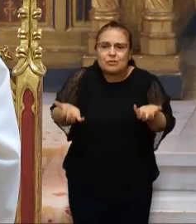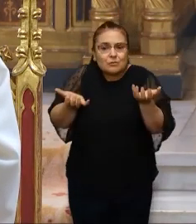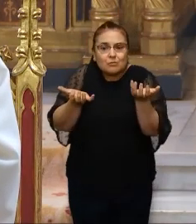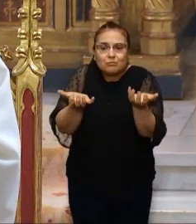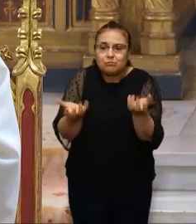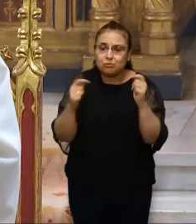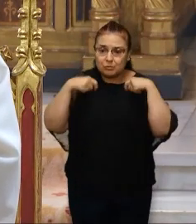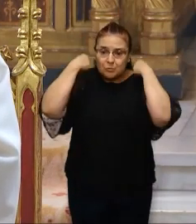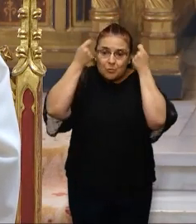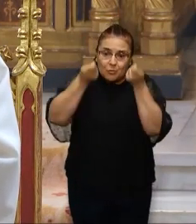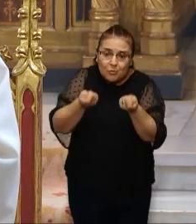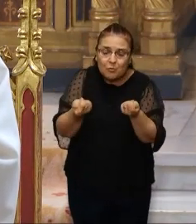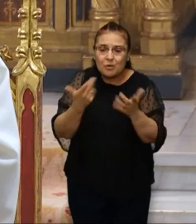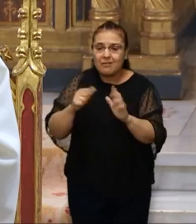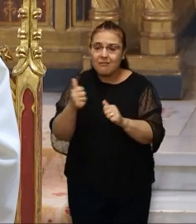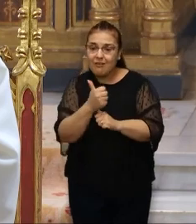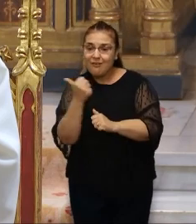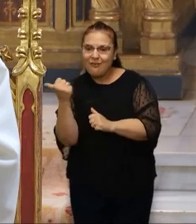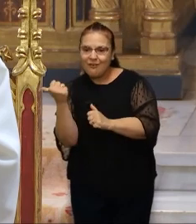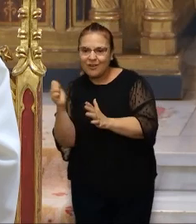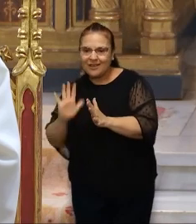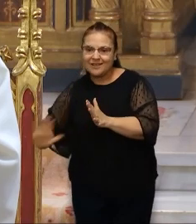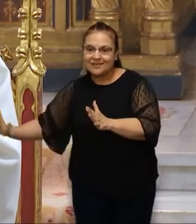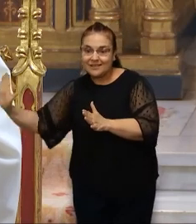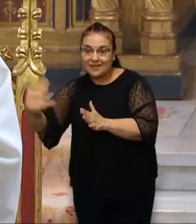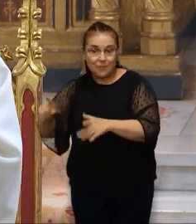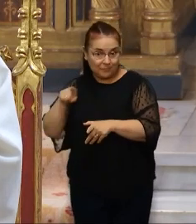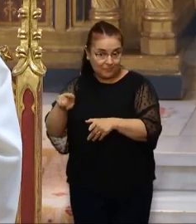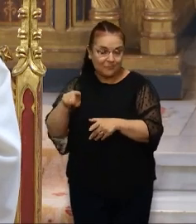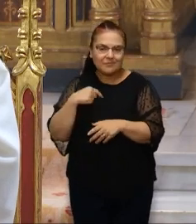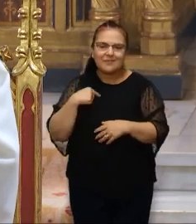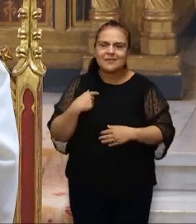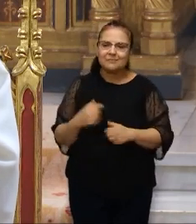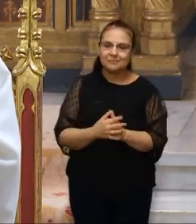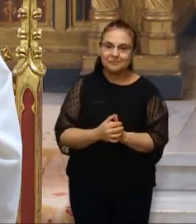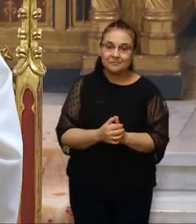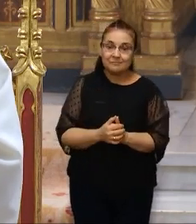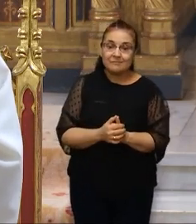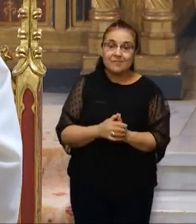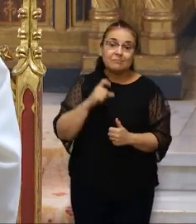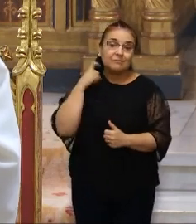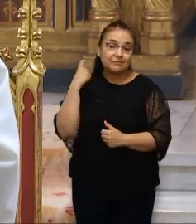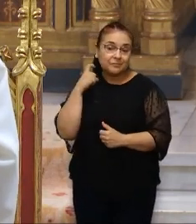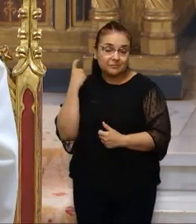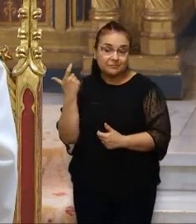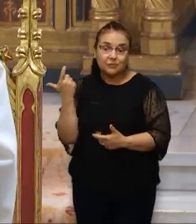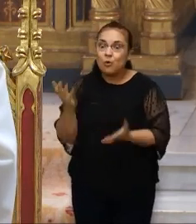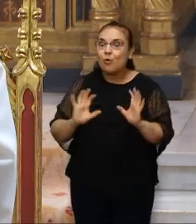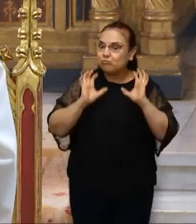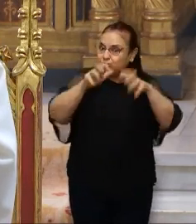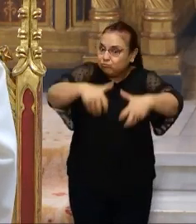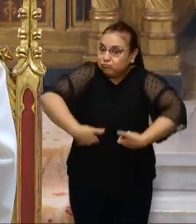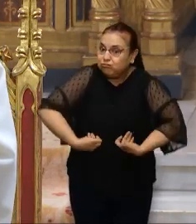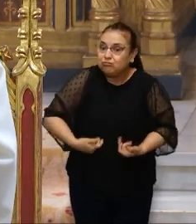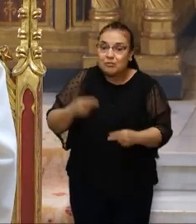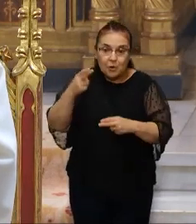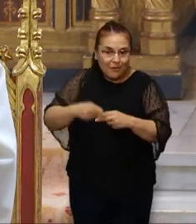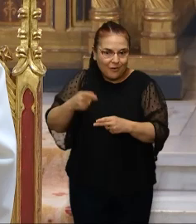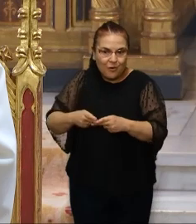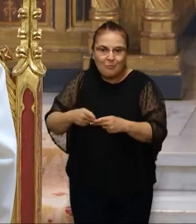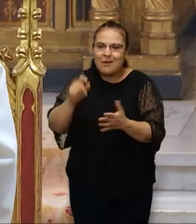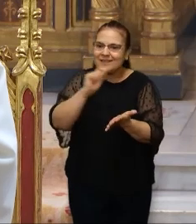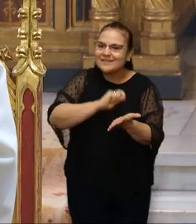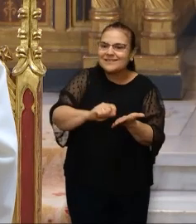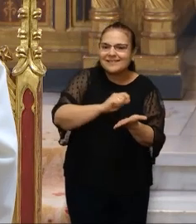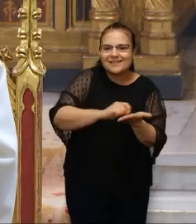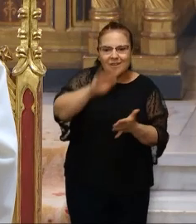en Oriente, donde se ordenó de presbítero. Vuelto a Roma, fue secretario del Papa